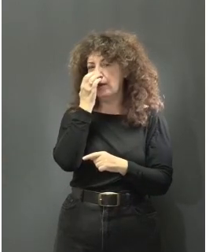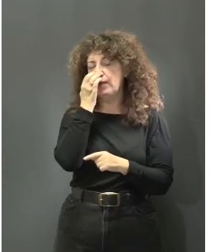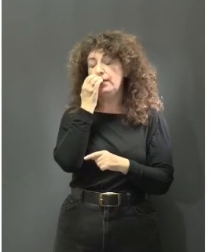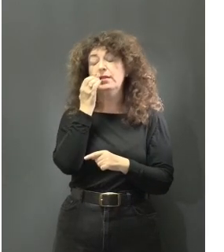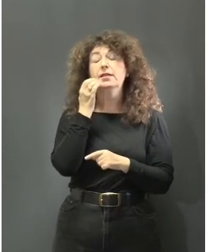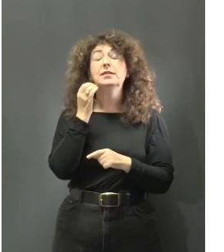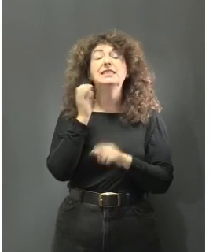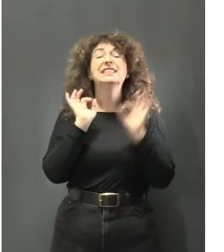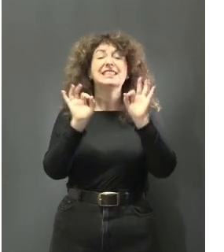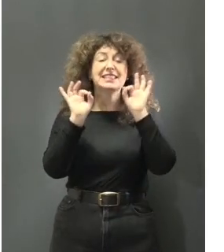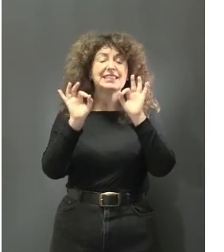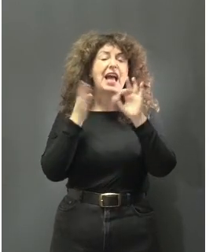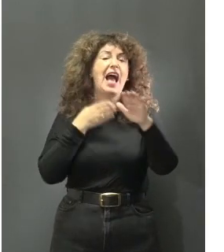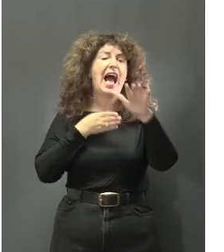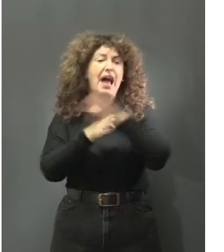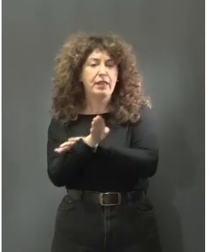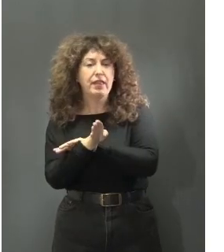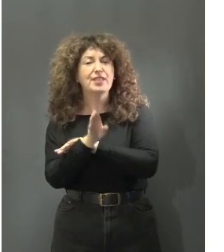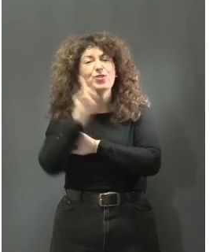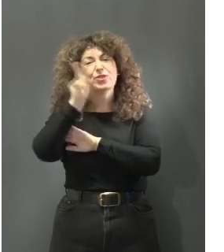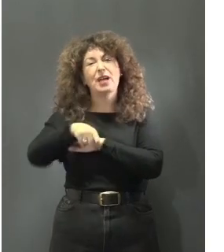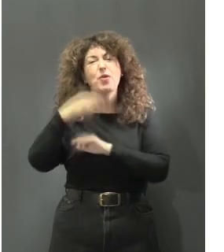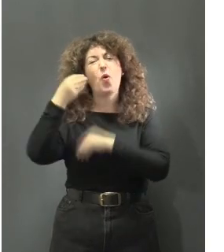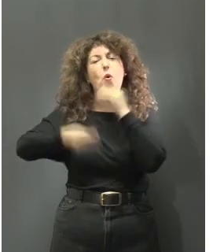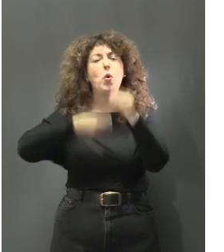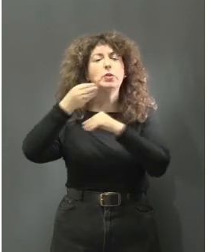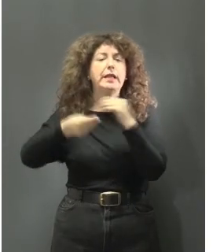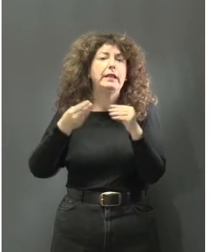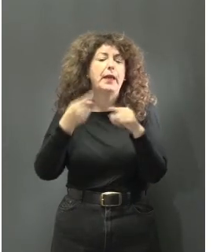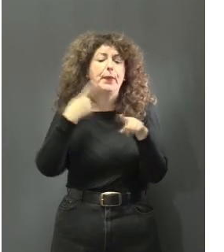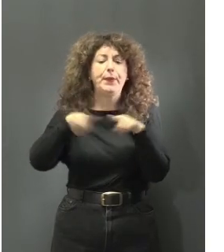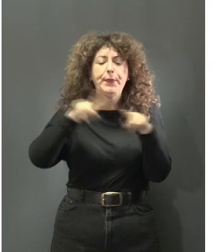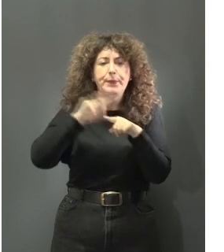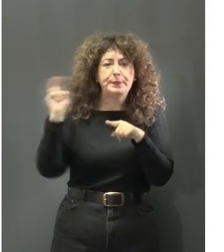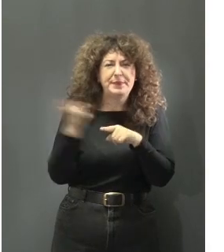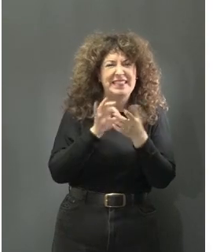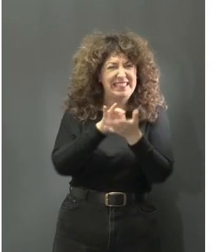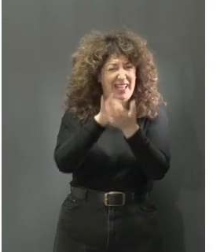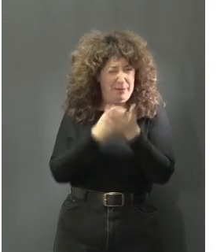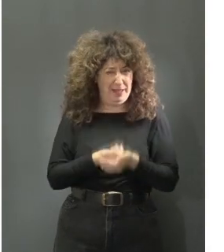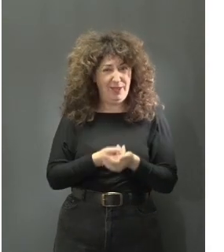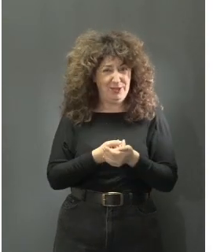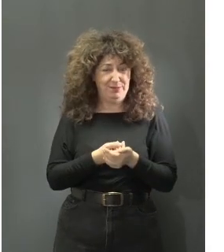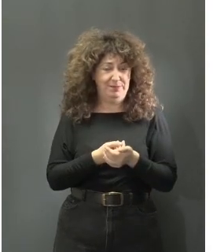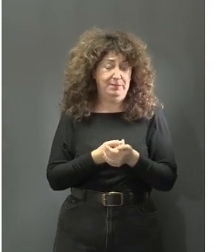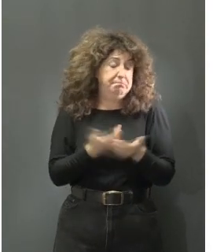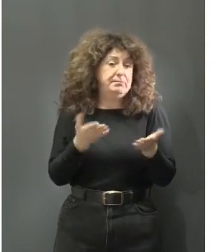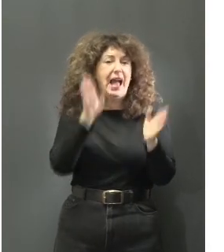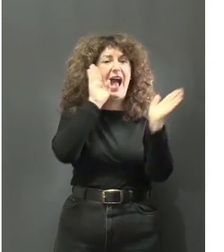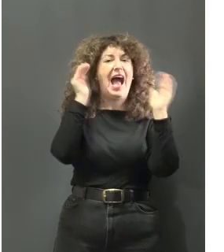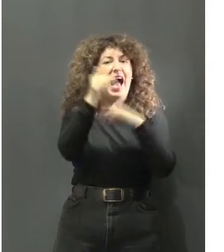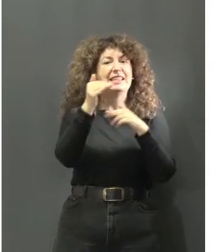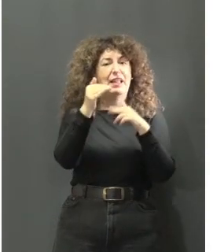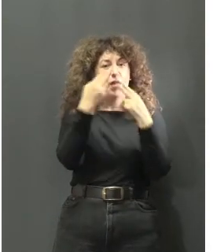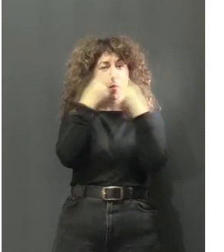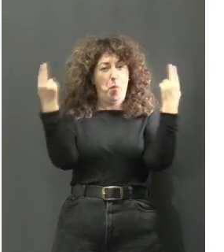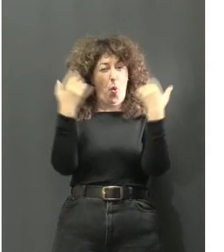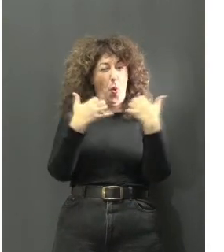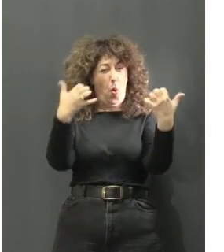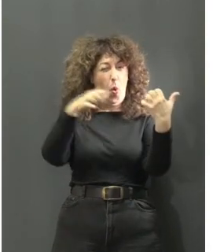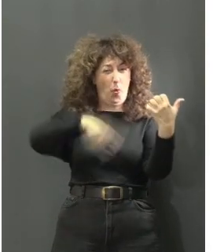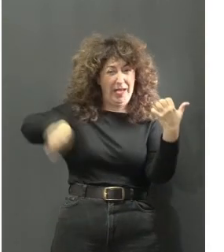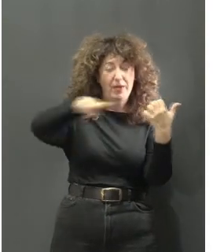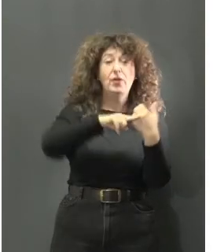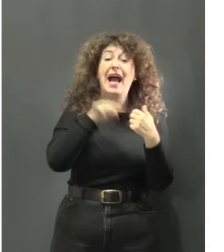el acceso y la utilización de bienes y servicios en atención al público. Y ahí, en concreto,